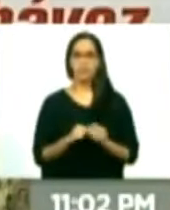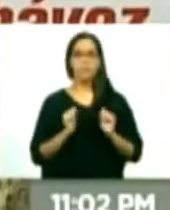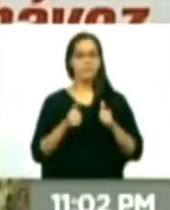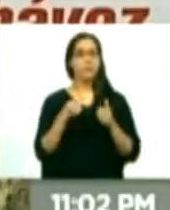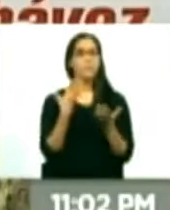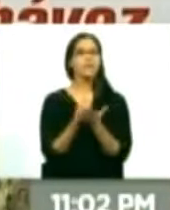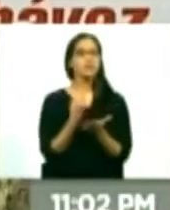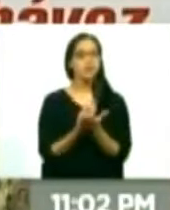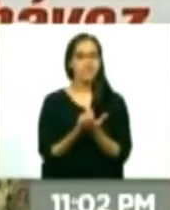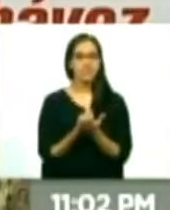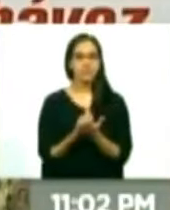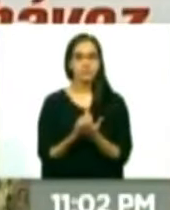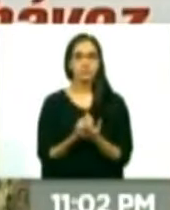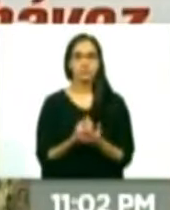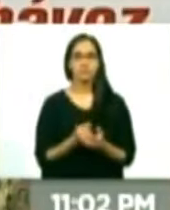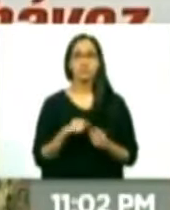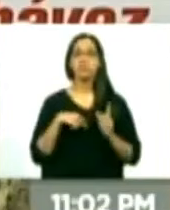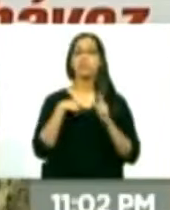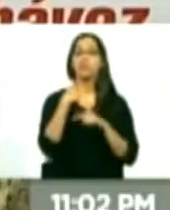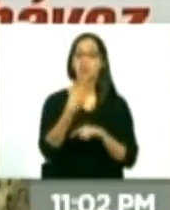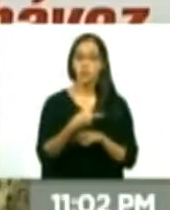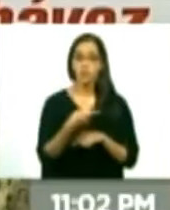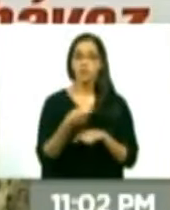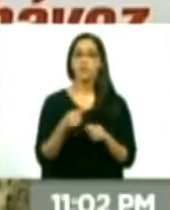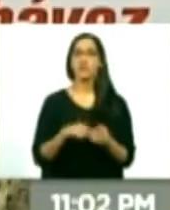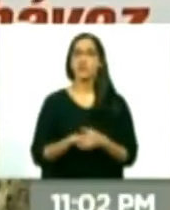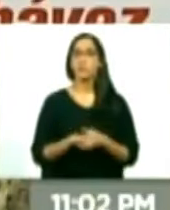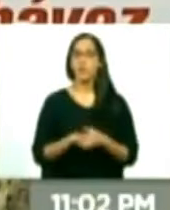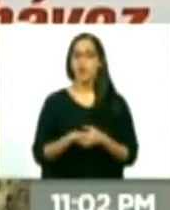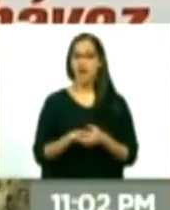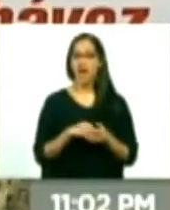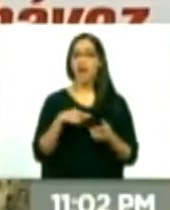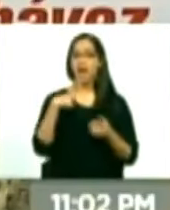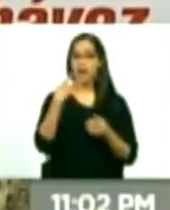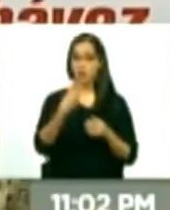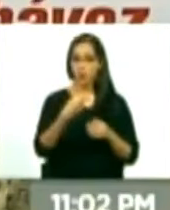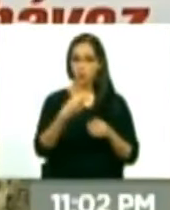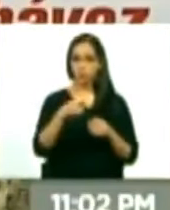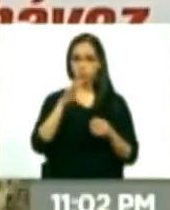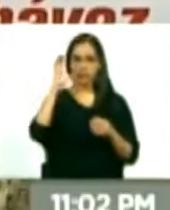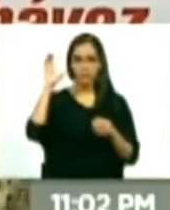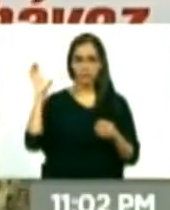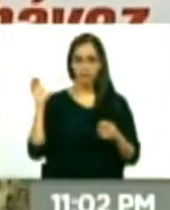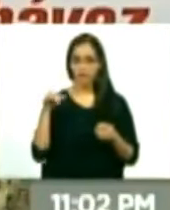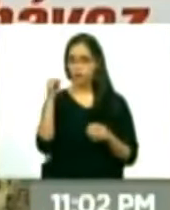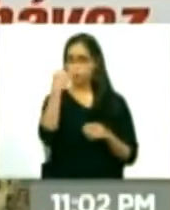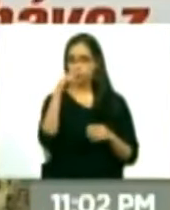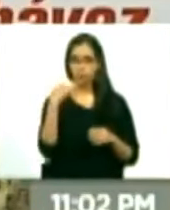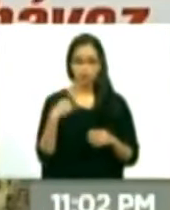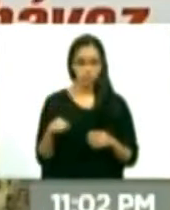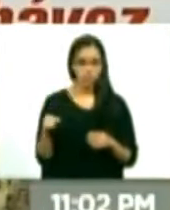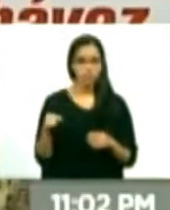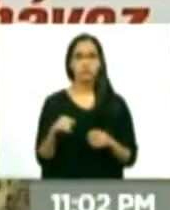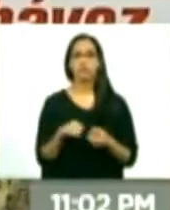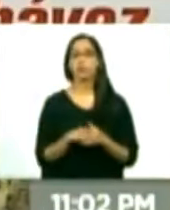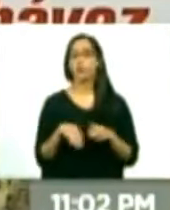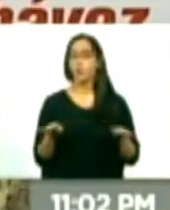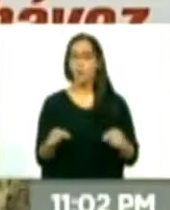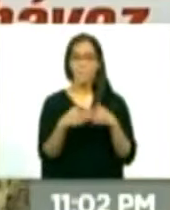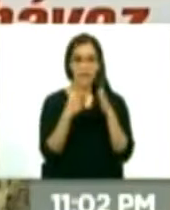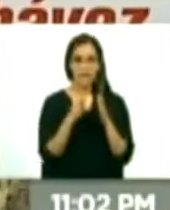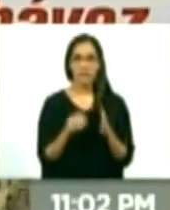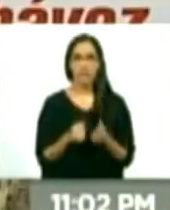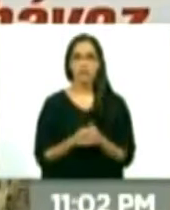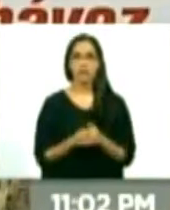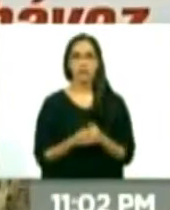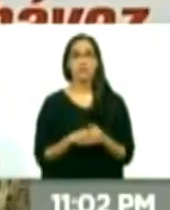¿verdad? Maturín. Después nos fuimos para San Carlos. De San Carlos nos fuimos para el Zulia. Después nos fuimos para Carúpano, para Cumaná. Voy a decir dónde